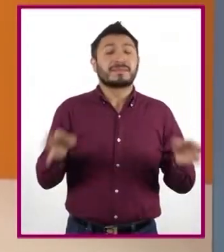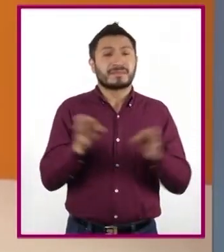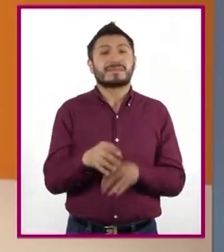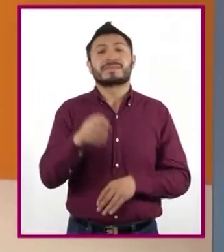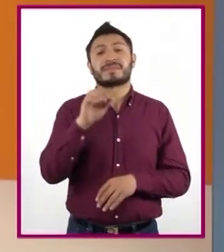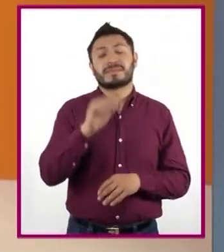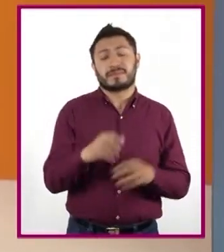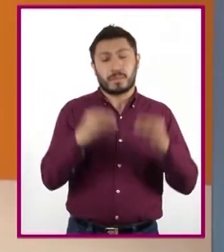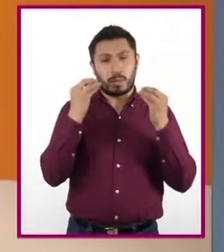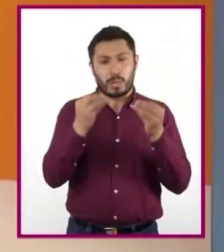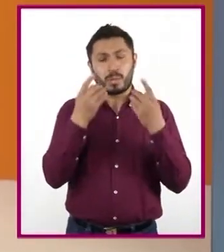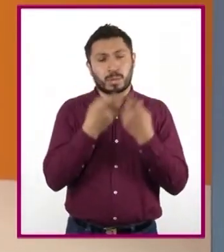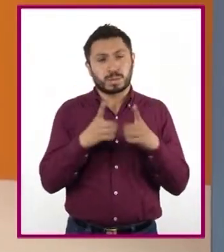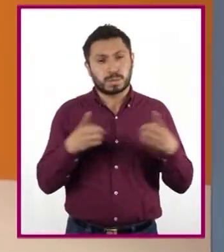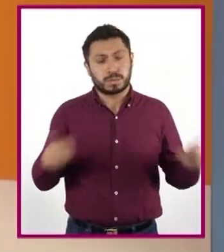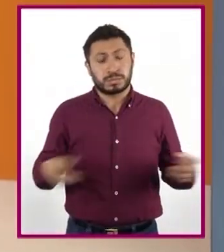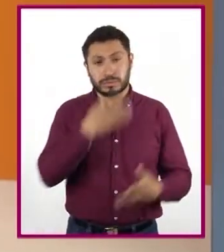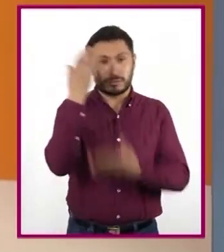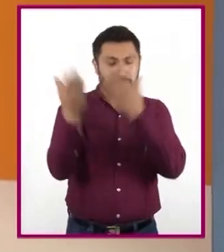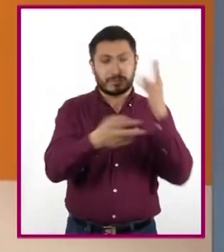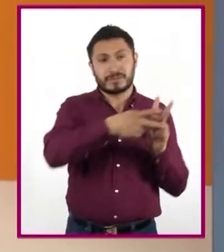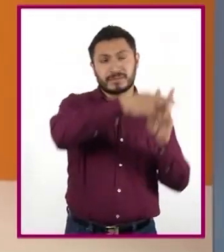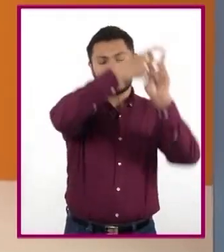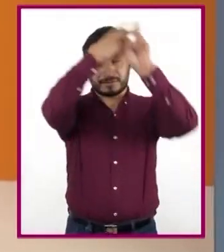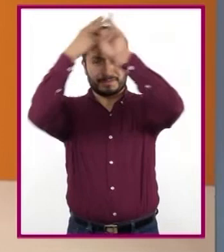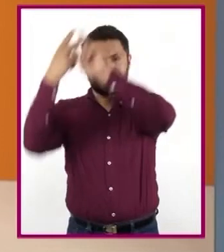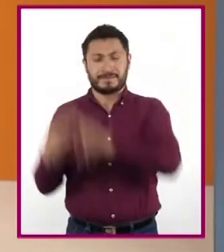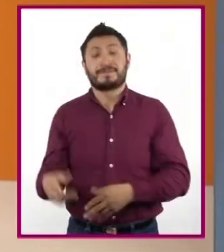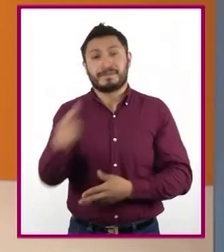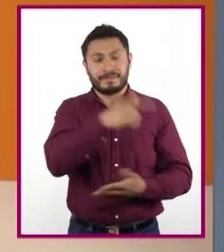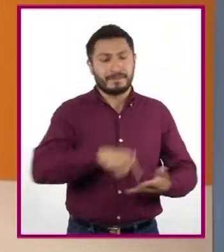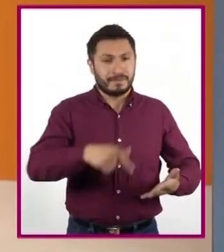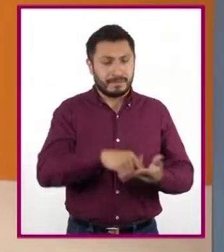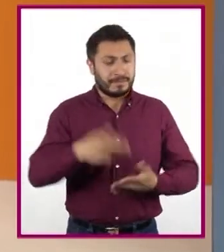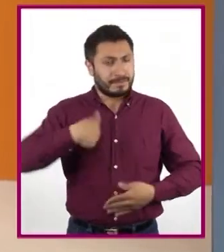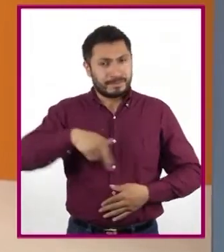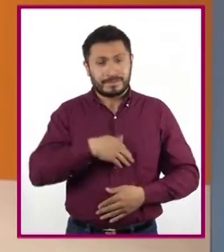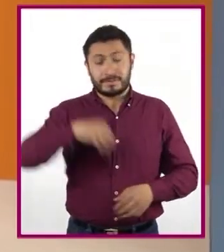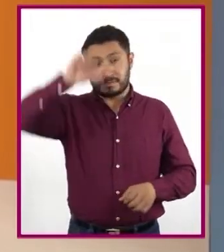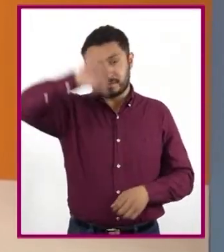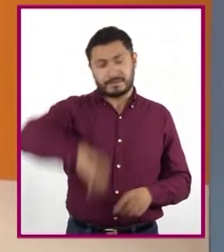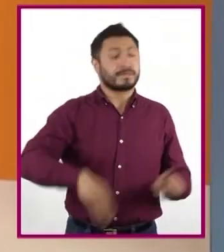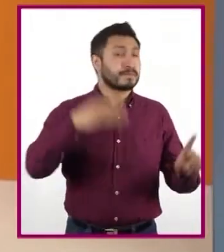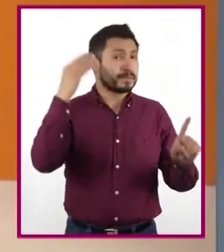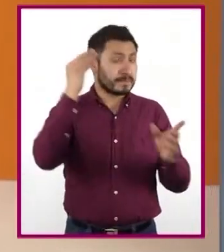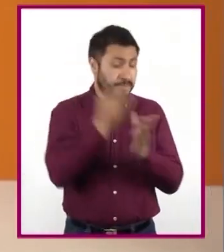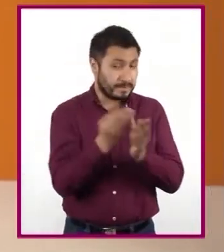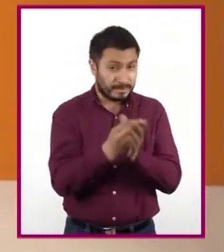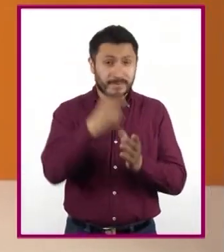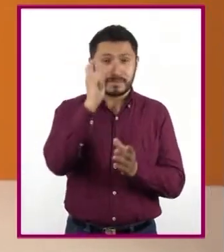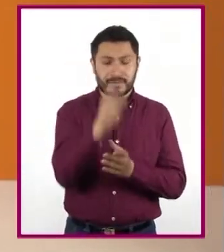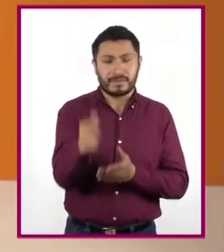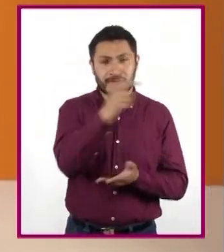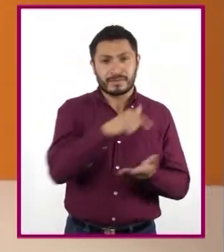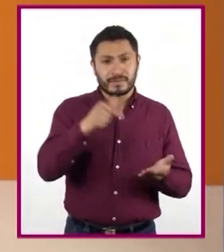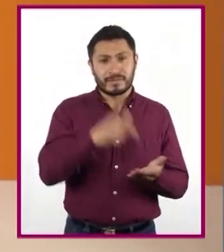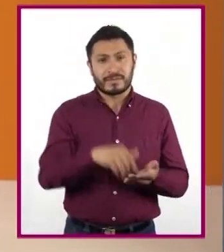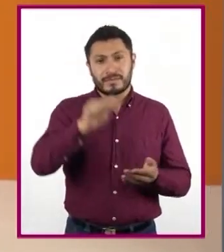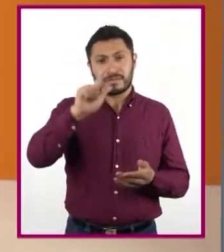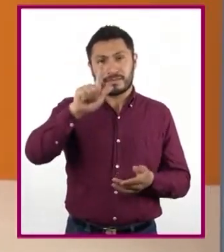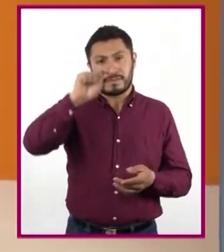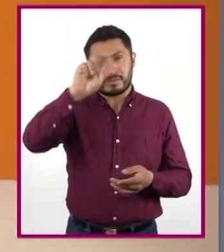el amplio desarrollo del estudio astronómico. La zona a la que nos vamos a referir en esta sesión es la zona de